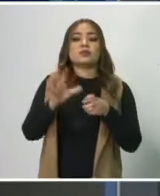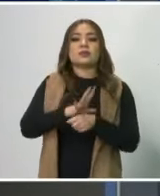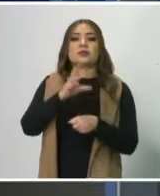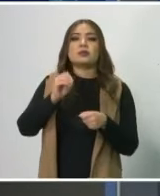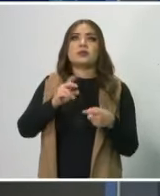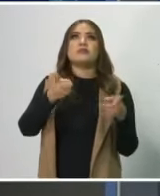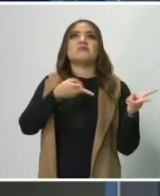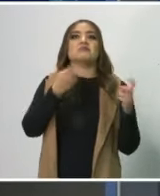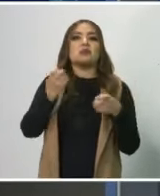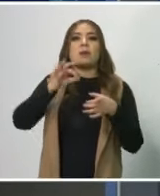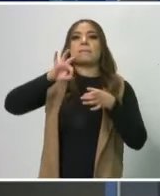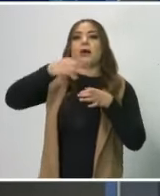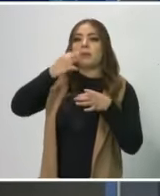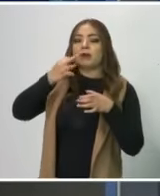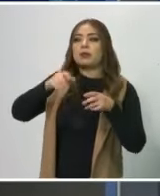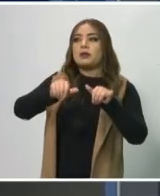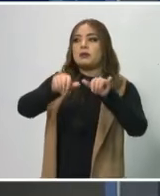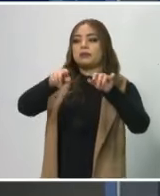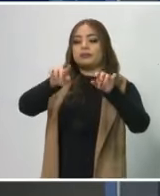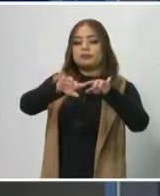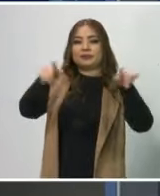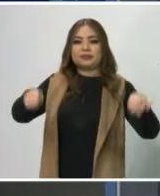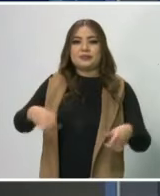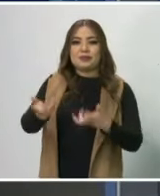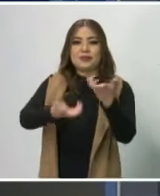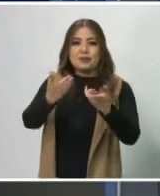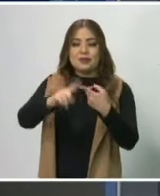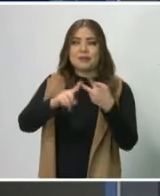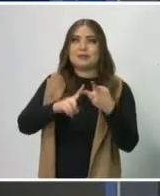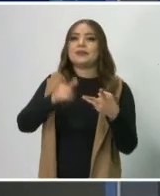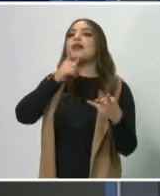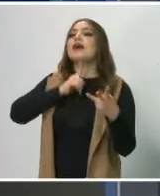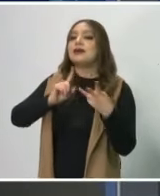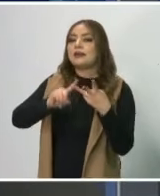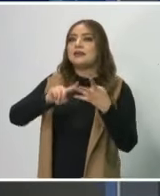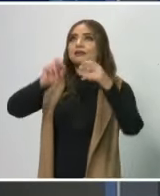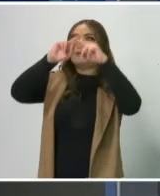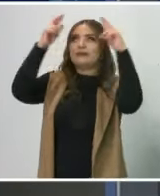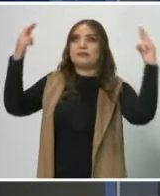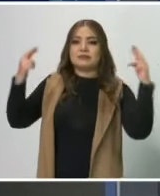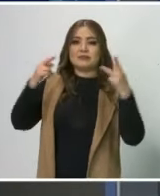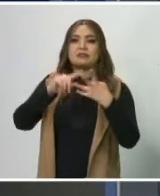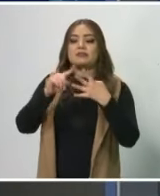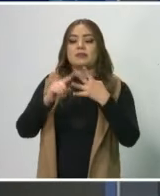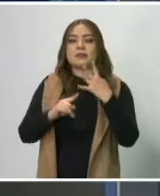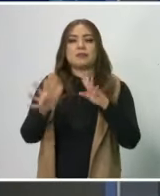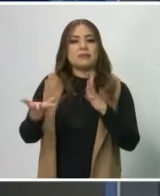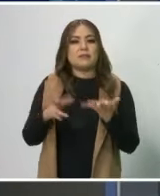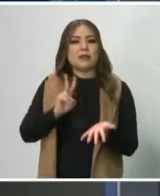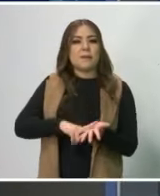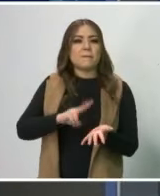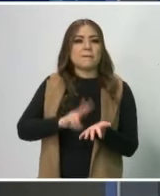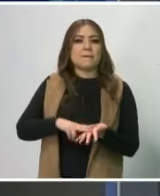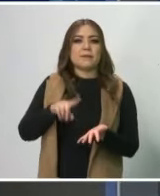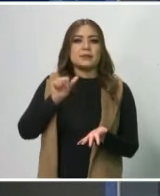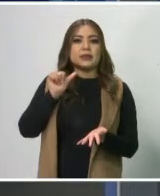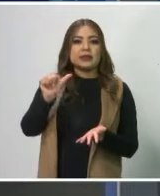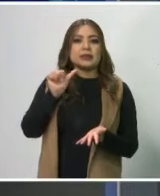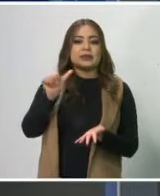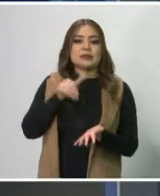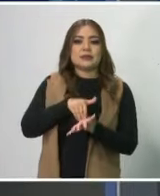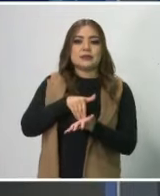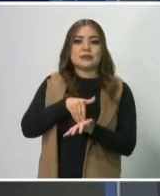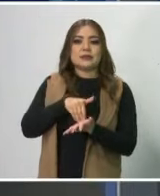papas fritas una estufa tanque de gas caja registradora y hasta cableado eléctrico con un valor cercano a los 16,000